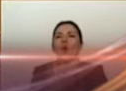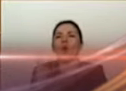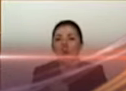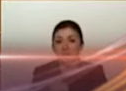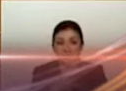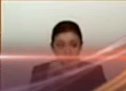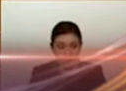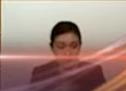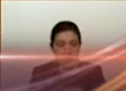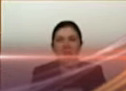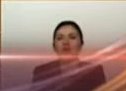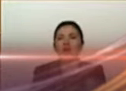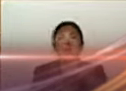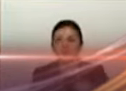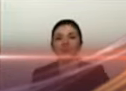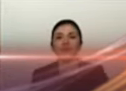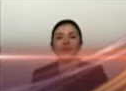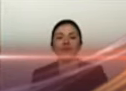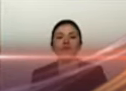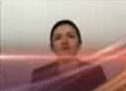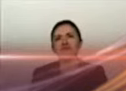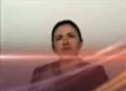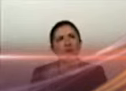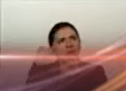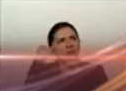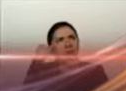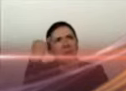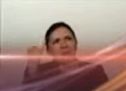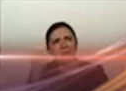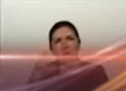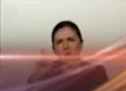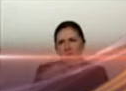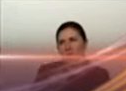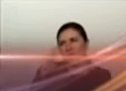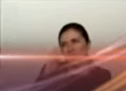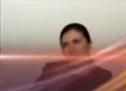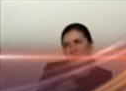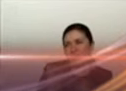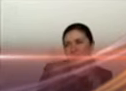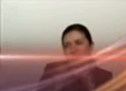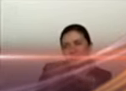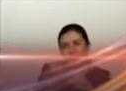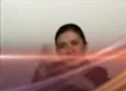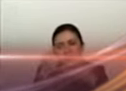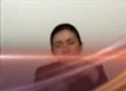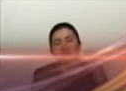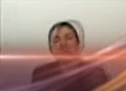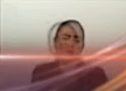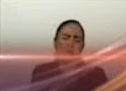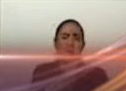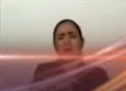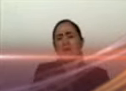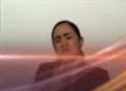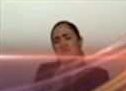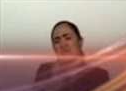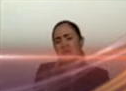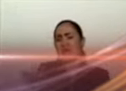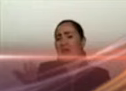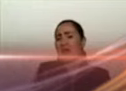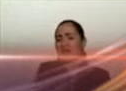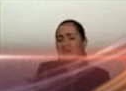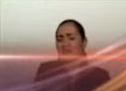rechazado por 8 de los 11 ministros. Que en su arrogancia diga que él que quedó en abierta minoría